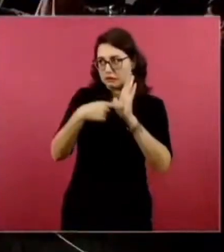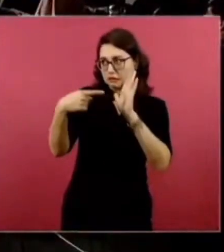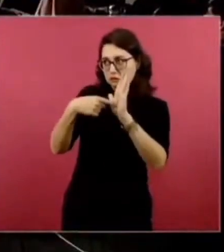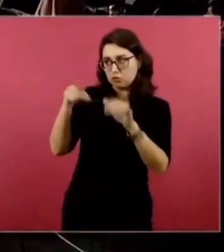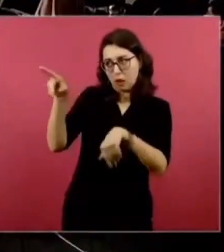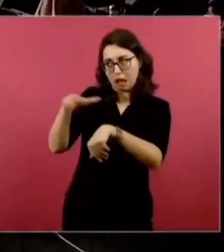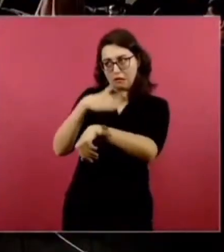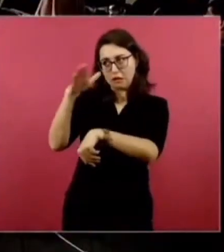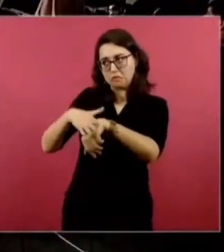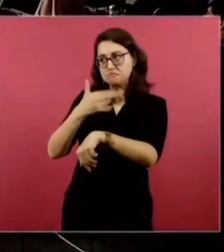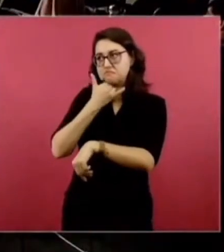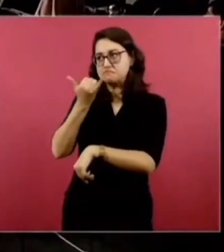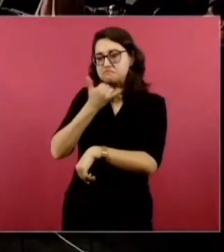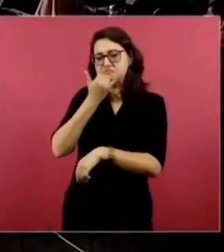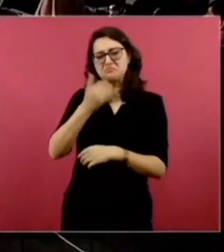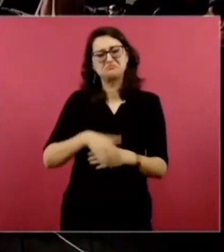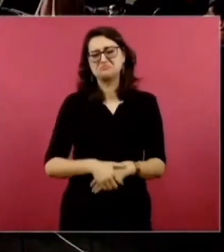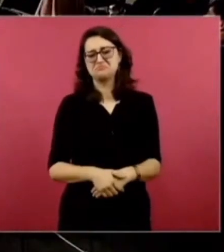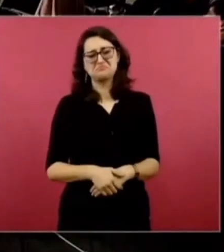marrulleros,